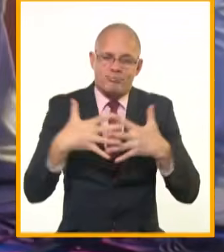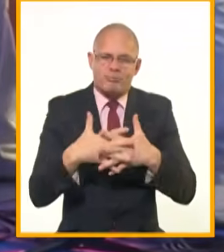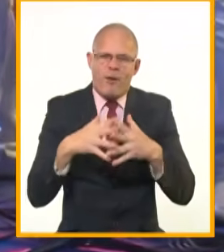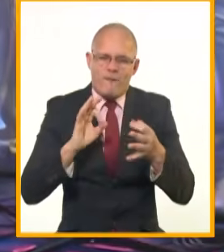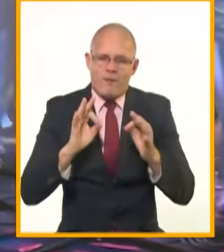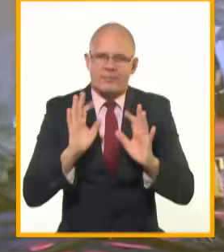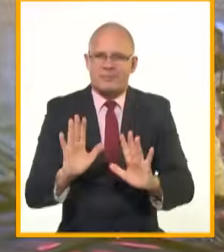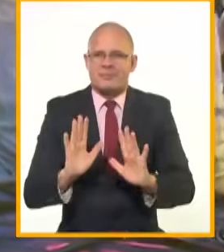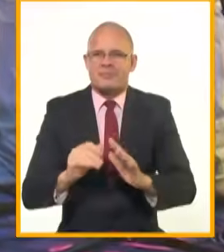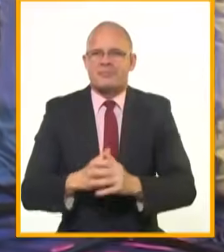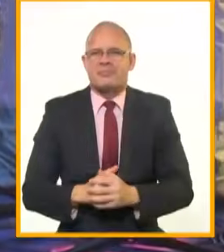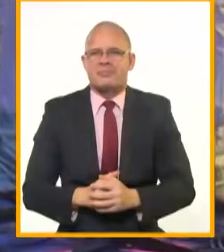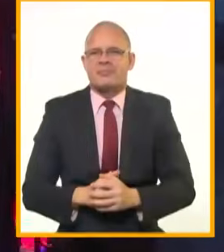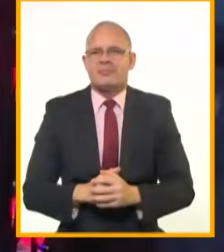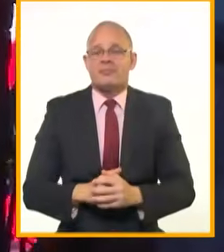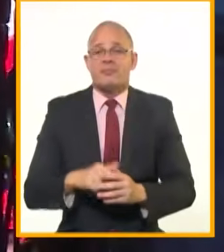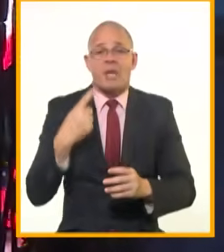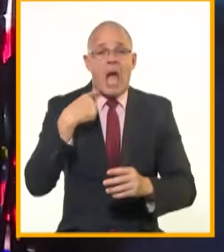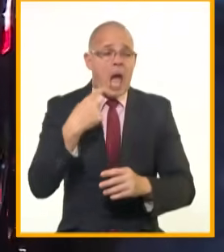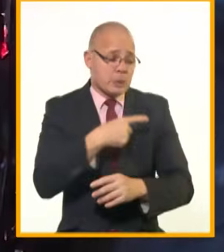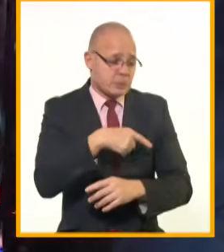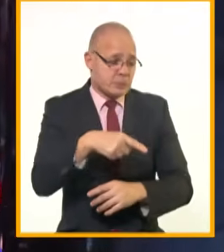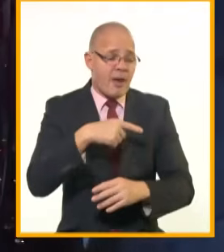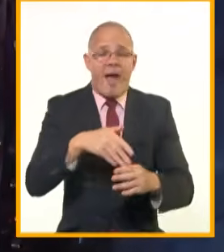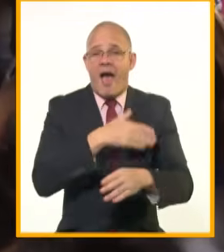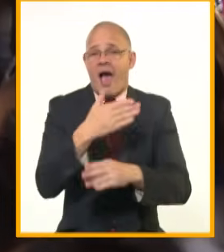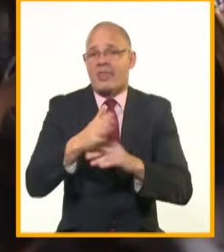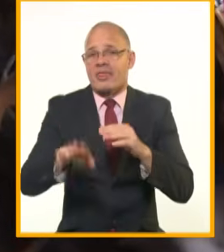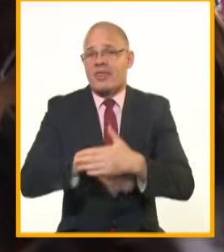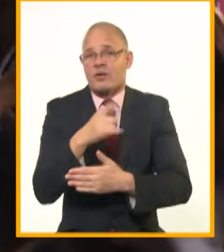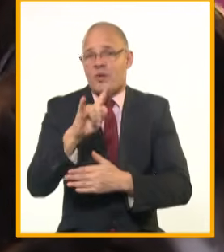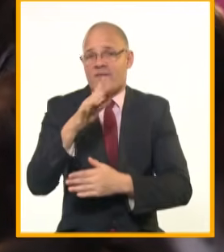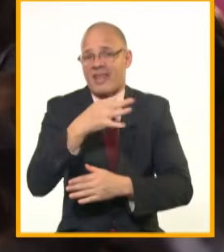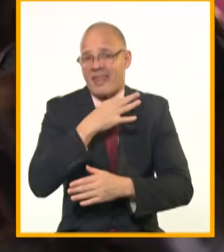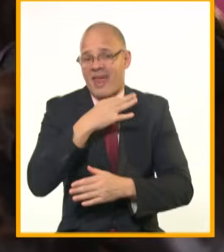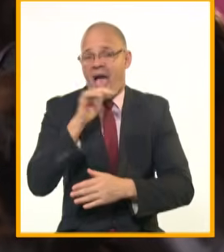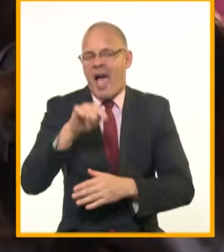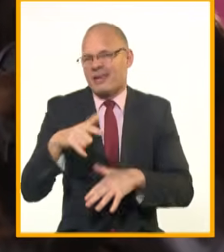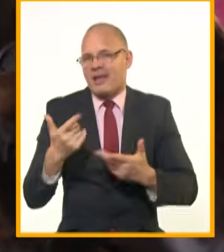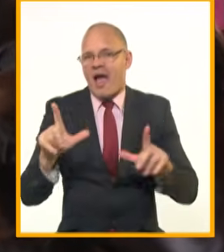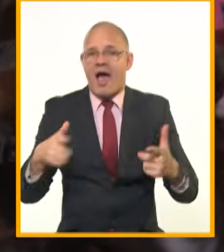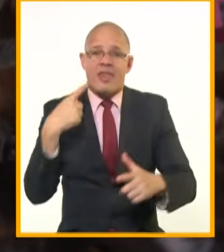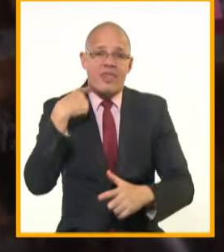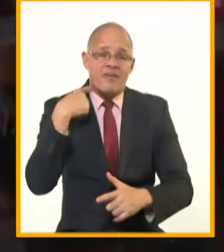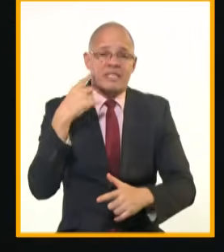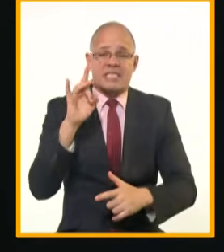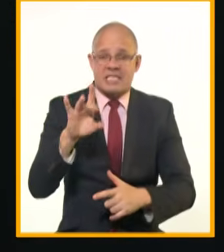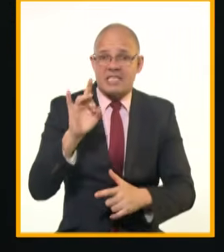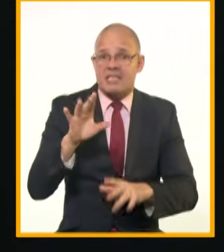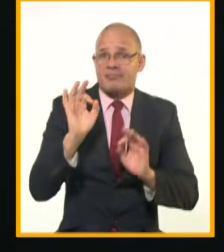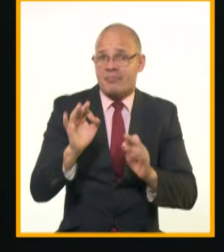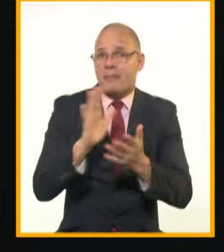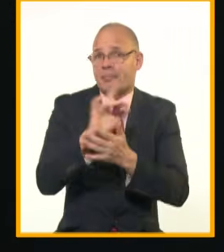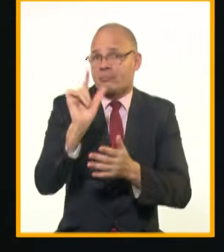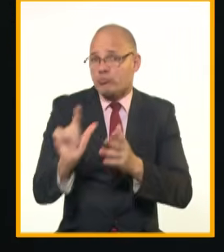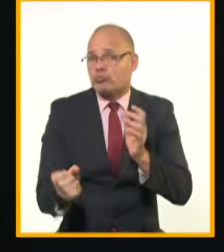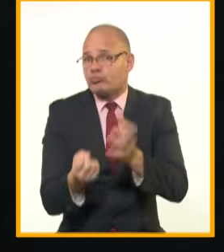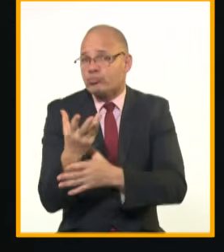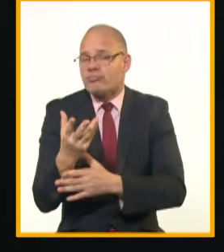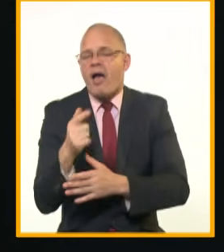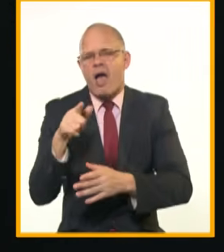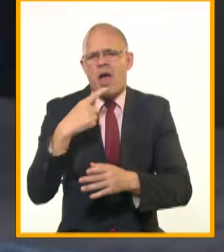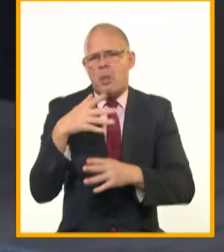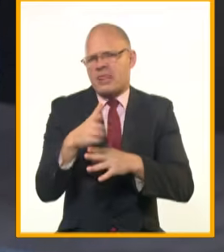esencia. Durante estos días y hasta el 9 de enero, aniversario 15 de la provincia, diferentes actividades se extenderán por